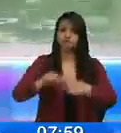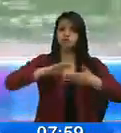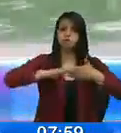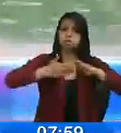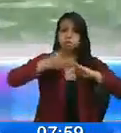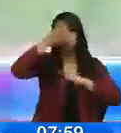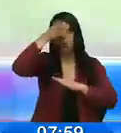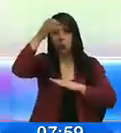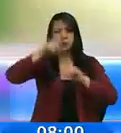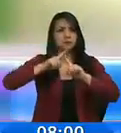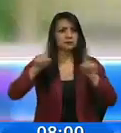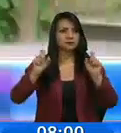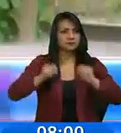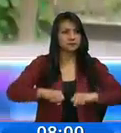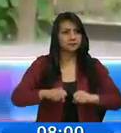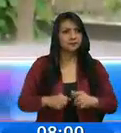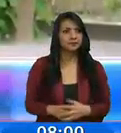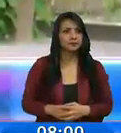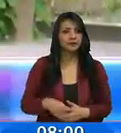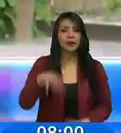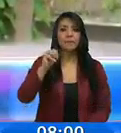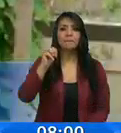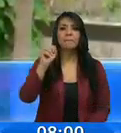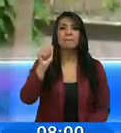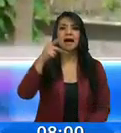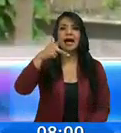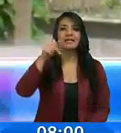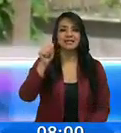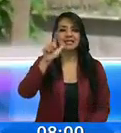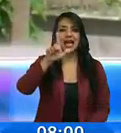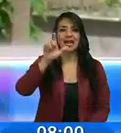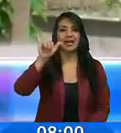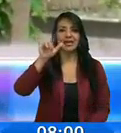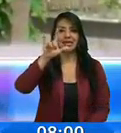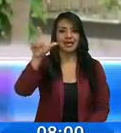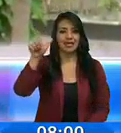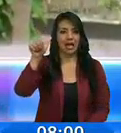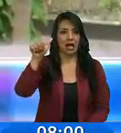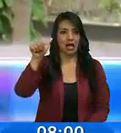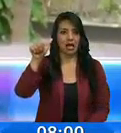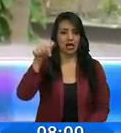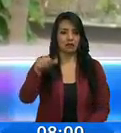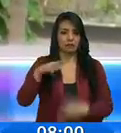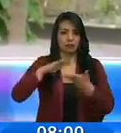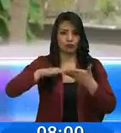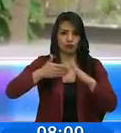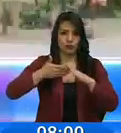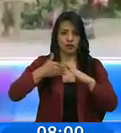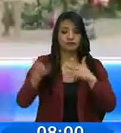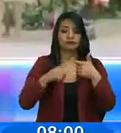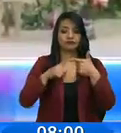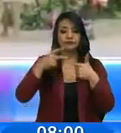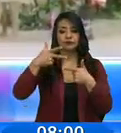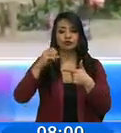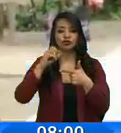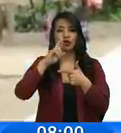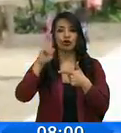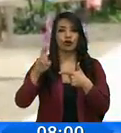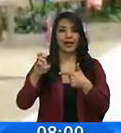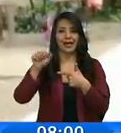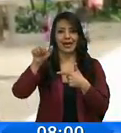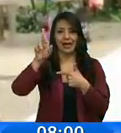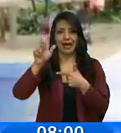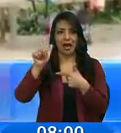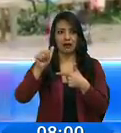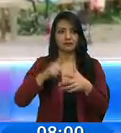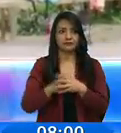culturas ancestrales. Machalilla, sí, Valdivia y La Chorrera. De que tal vez hay que